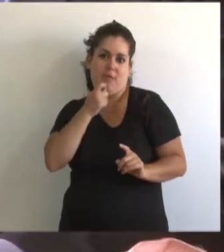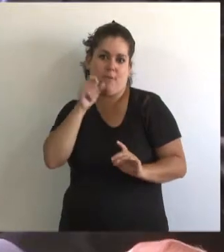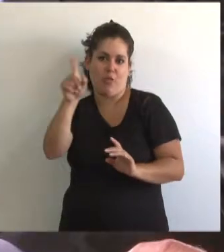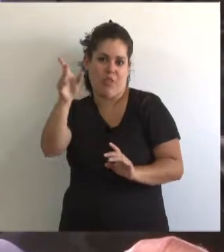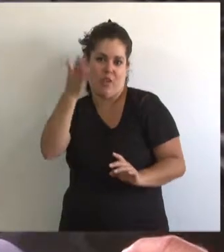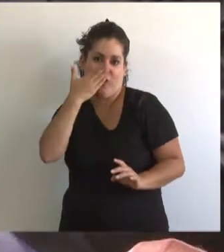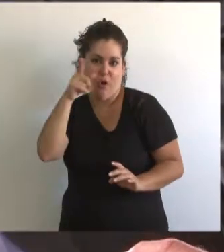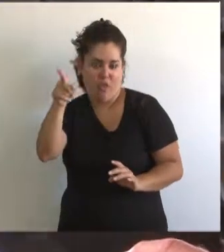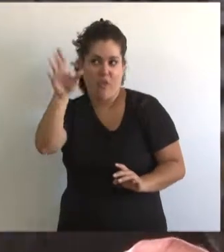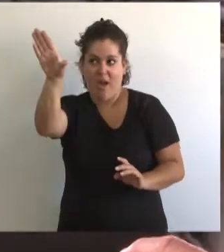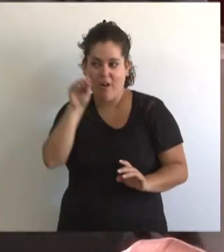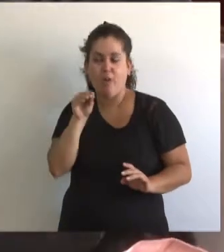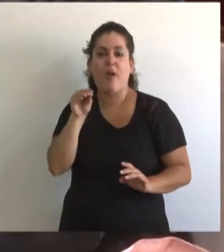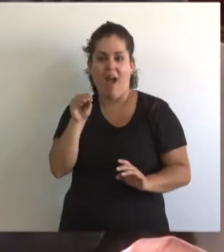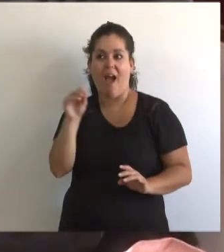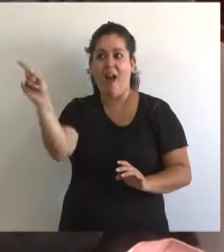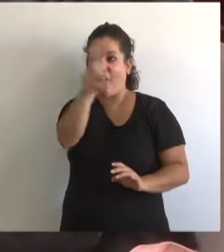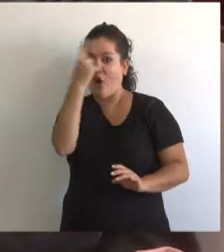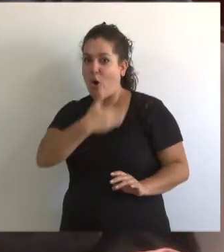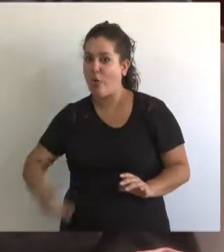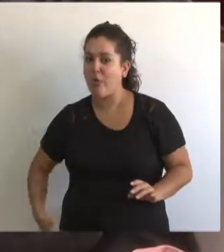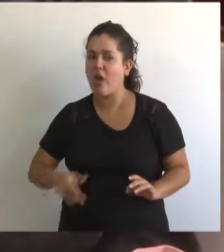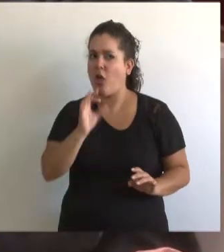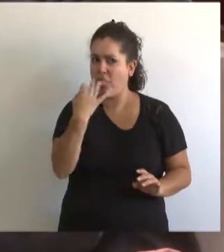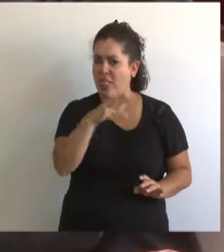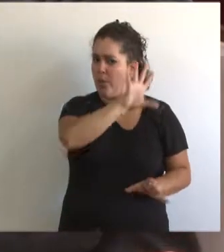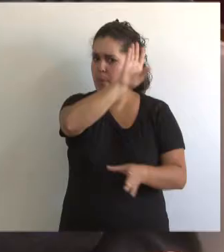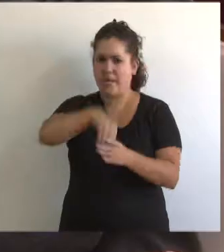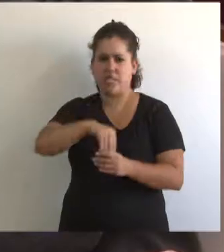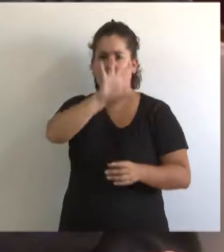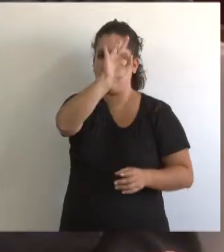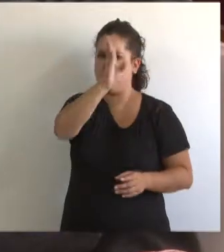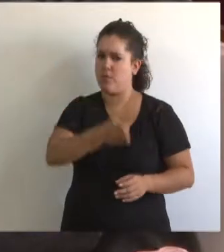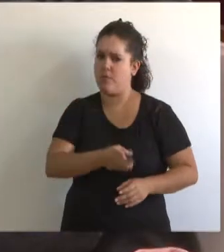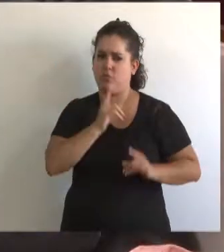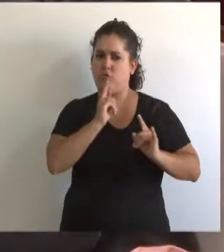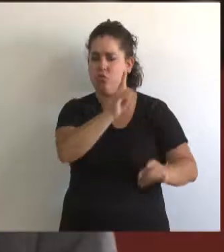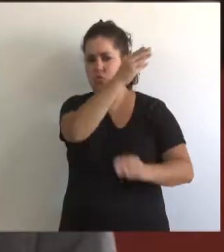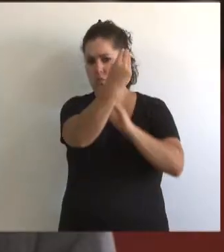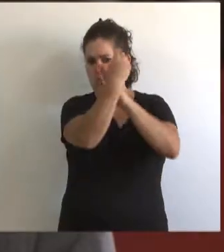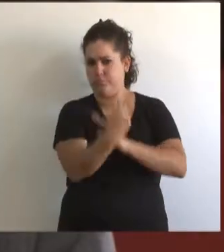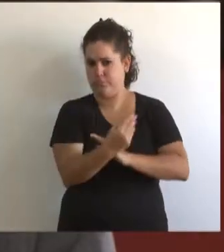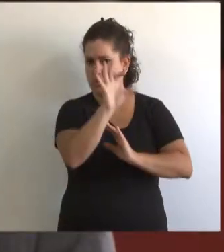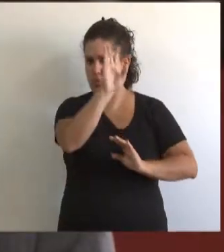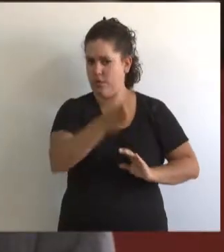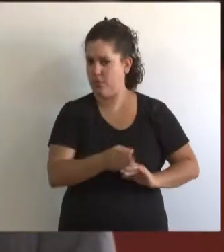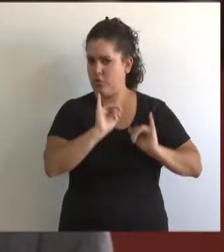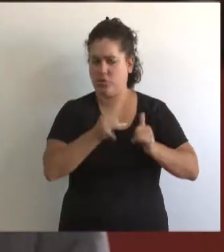ejemplo de Córdoba, la idea sería que el Gobierno Nacional participe en un 50% del sostenimiento.